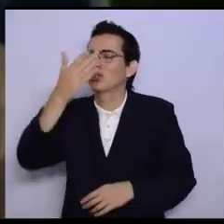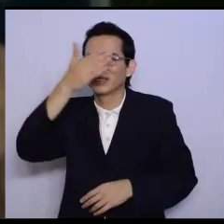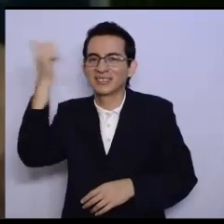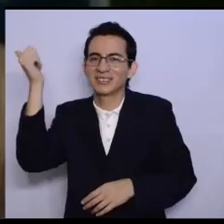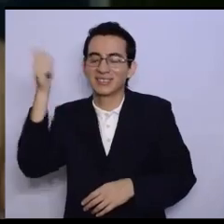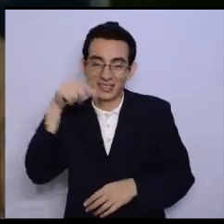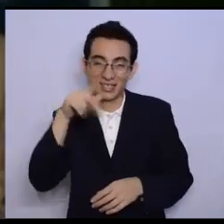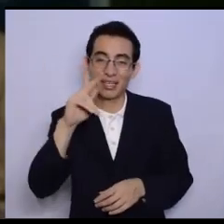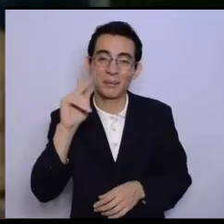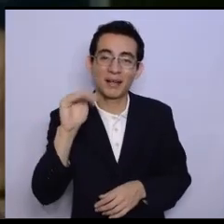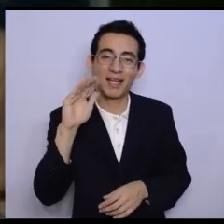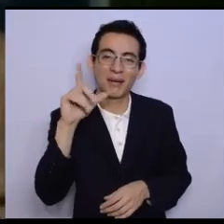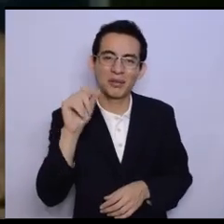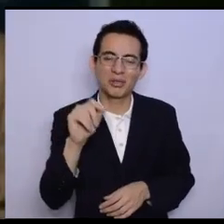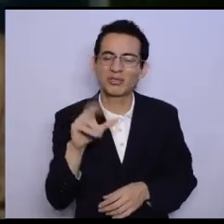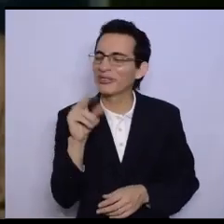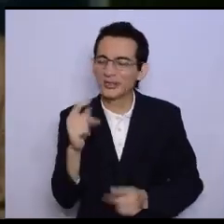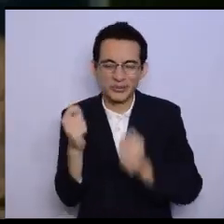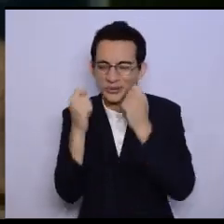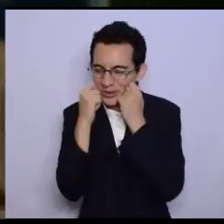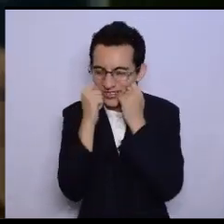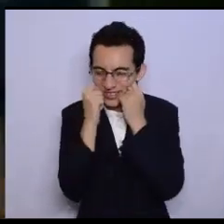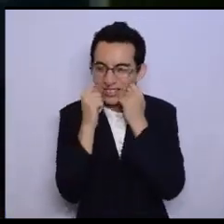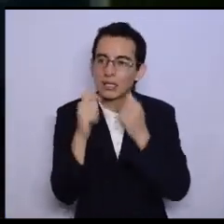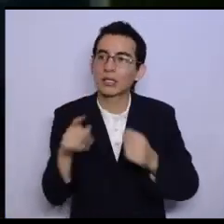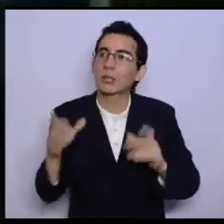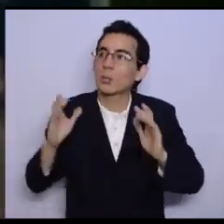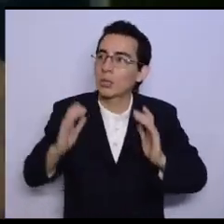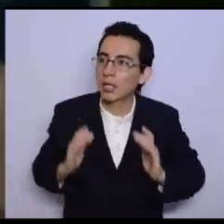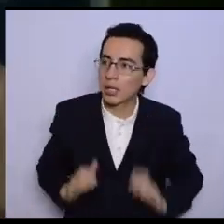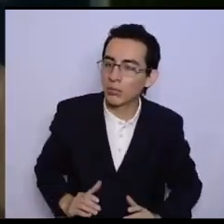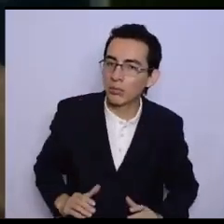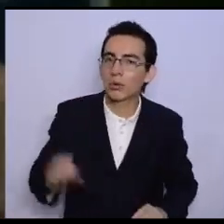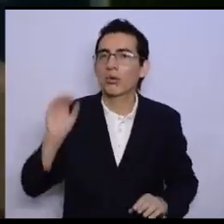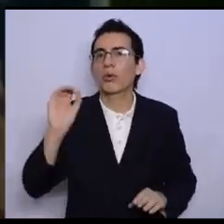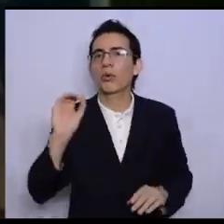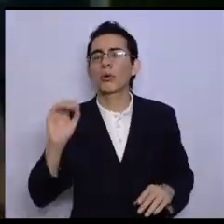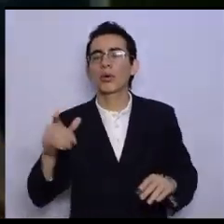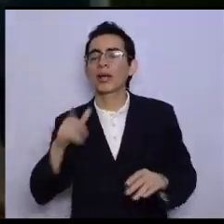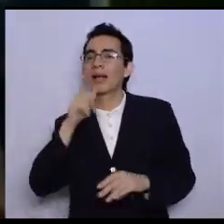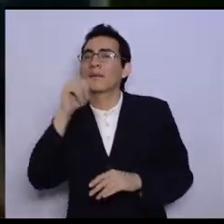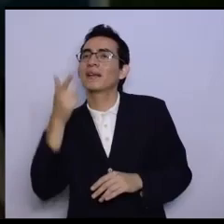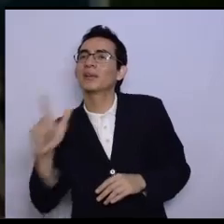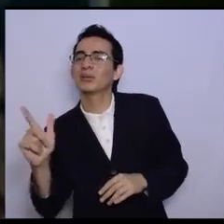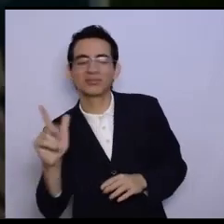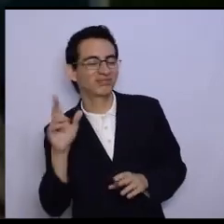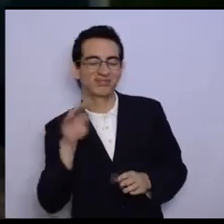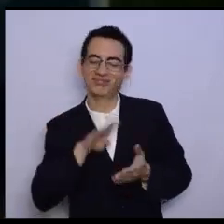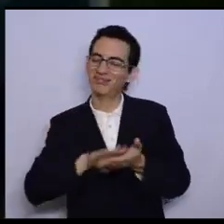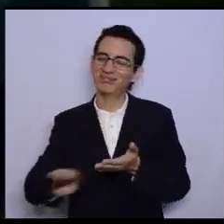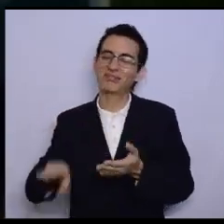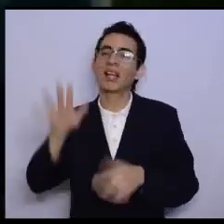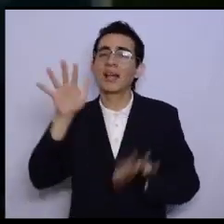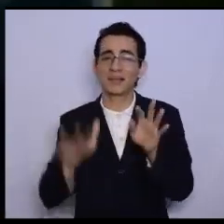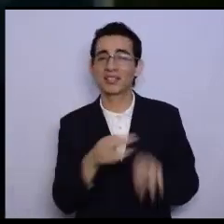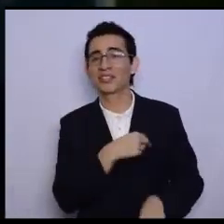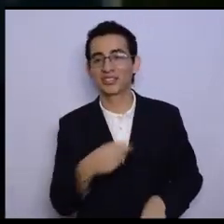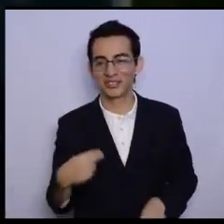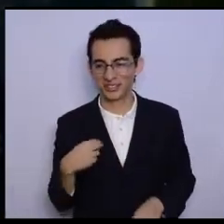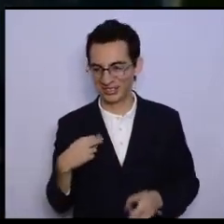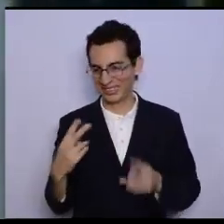tan práctico que decía, ¿qué importa si fue en el cuerpo o fuera del cuerpo? Ah, porque cómo nos peleamos,